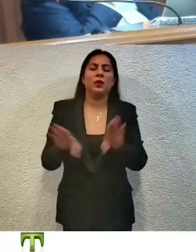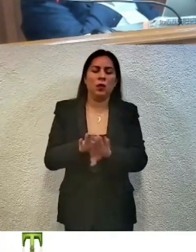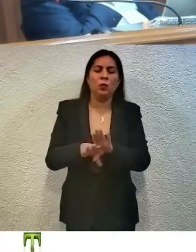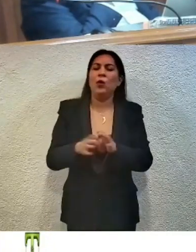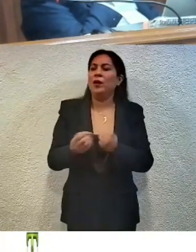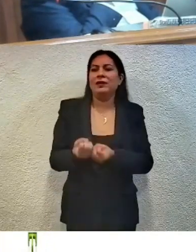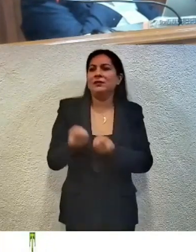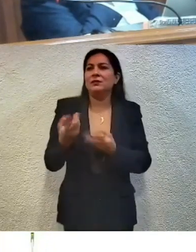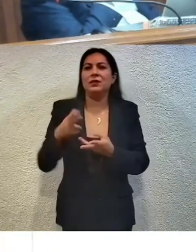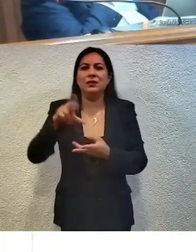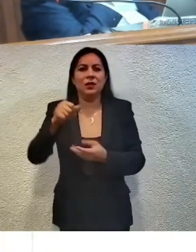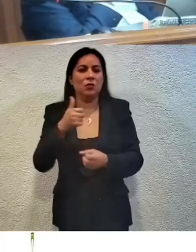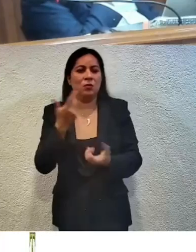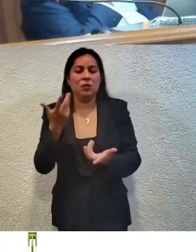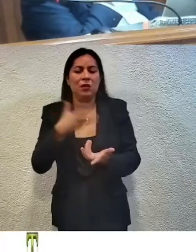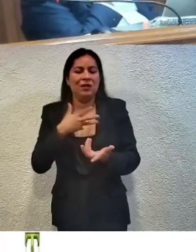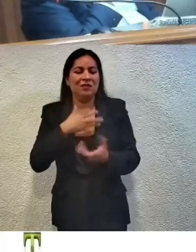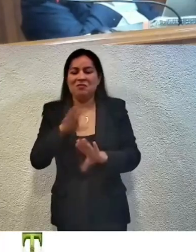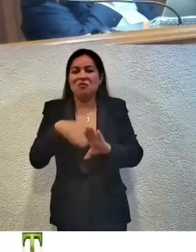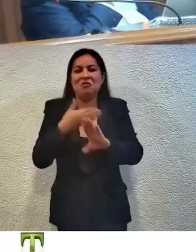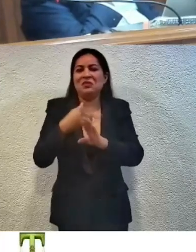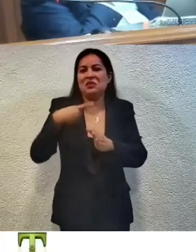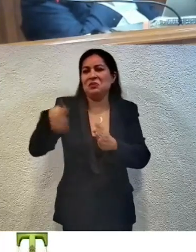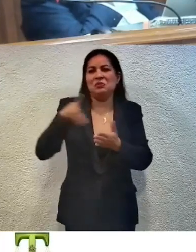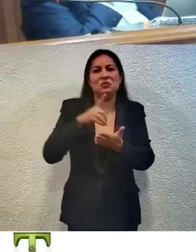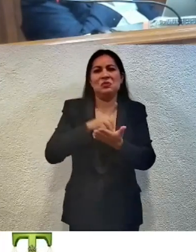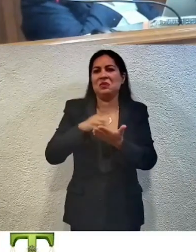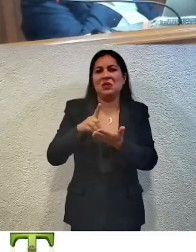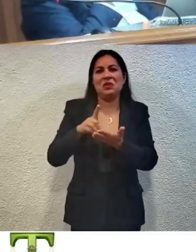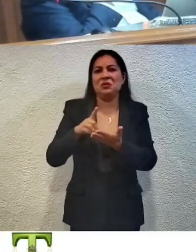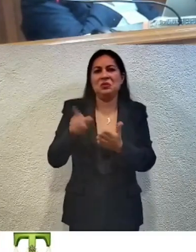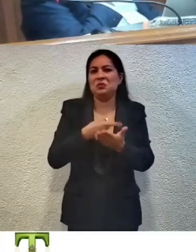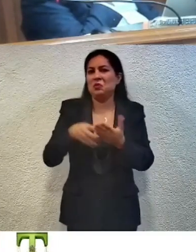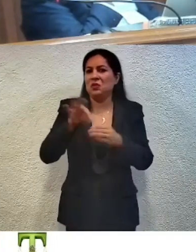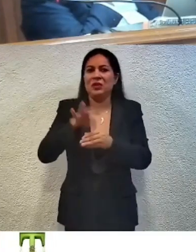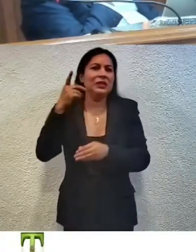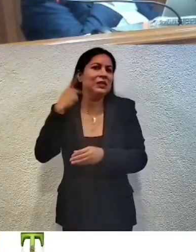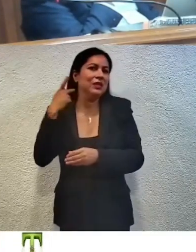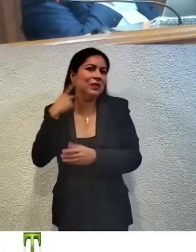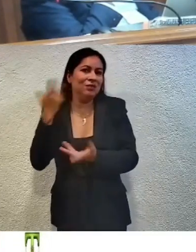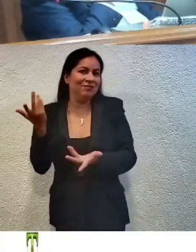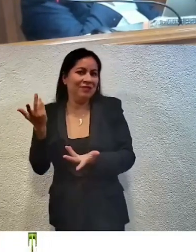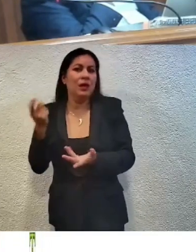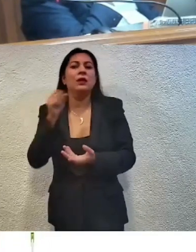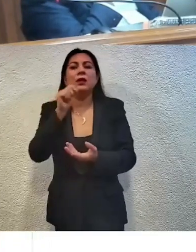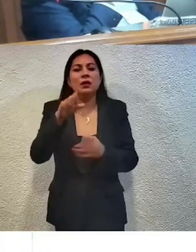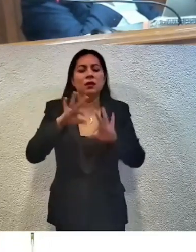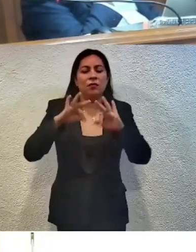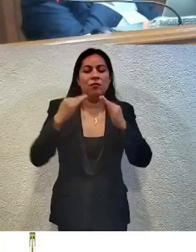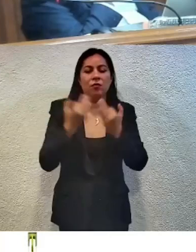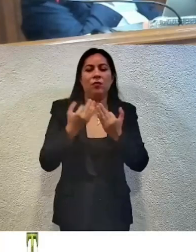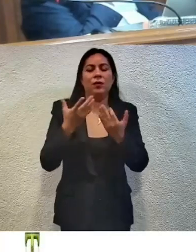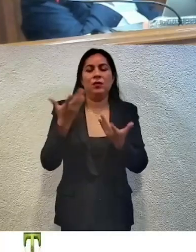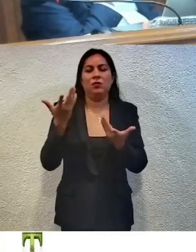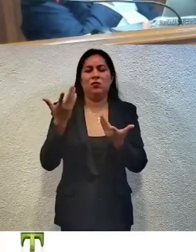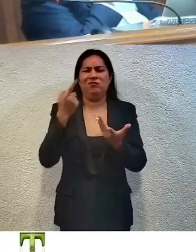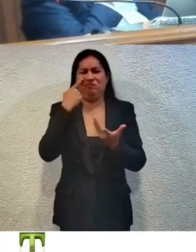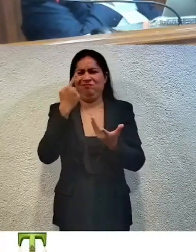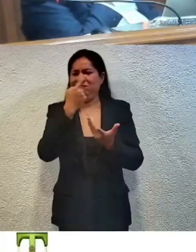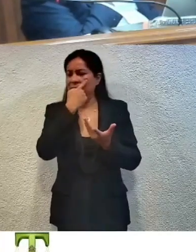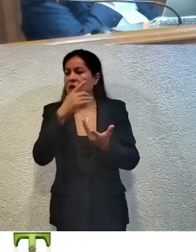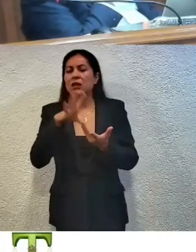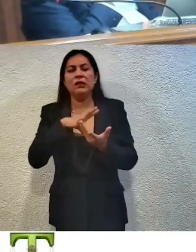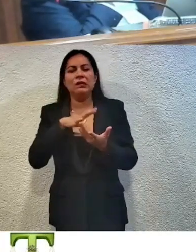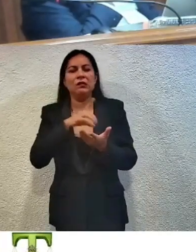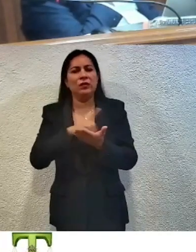expresa que hayan sufrido alguna afectación a sus derechos político-electorales o que con motivo de ello no fueran contemplados o teniendo